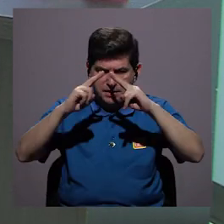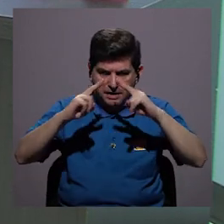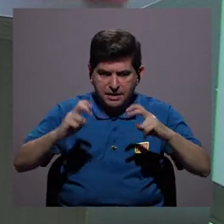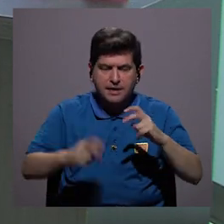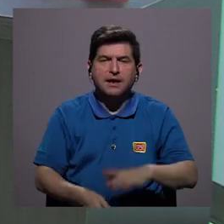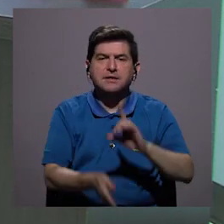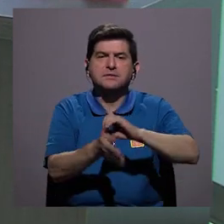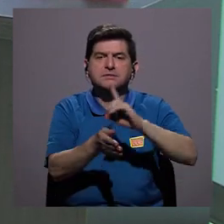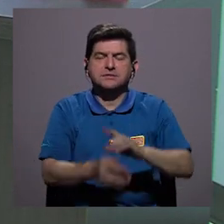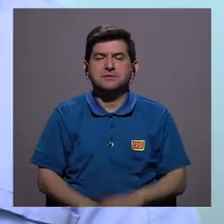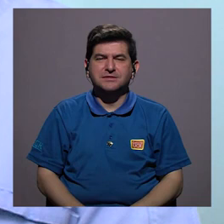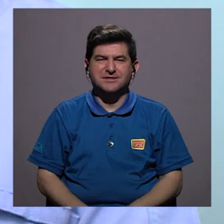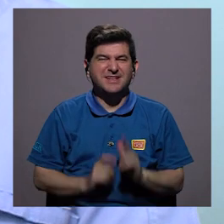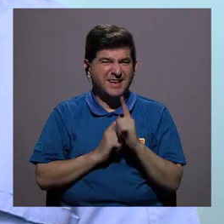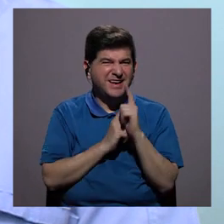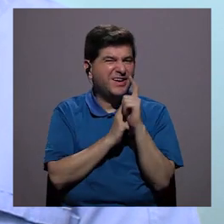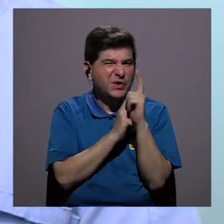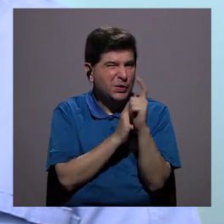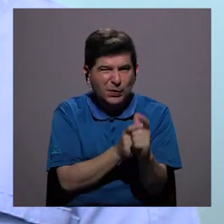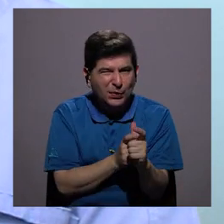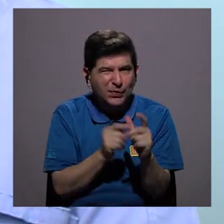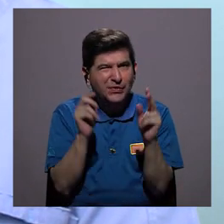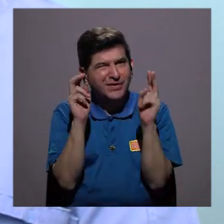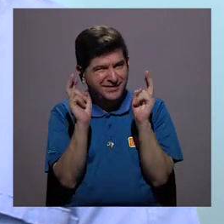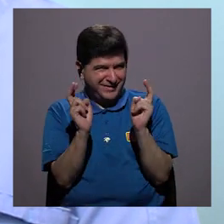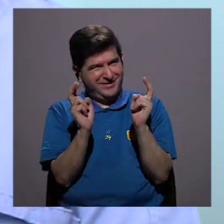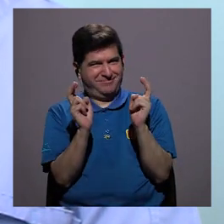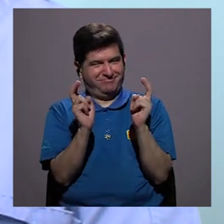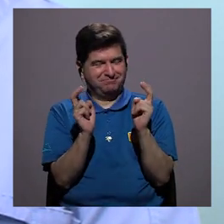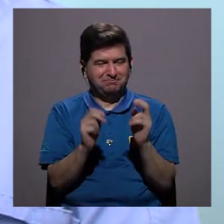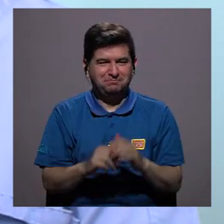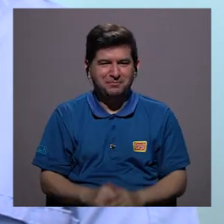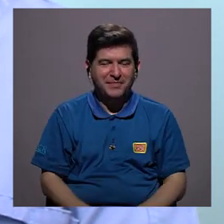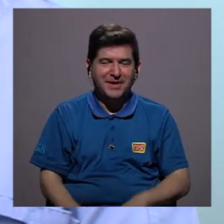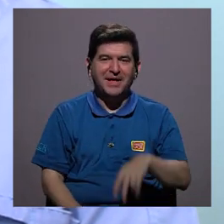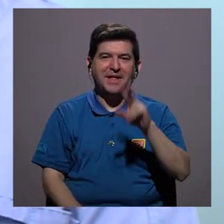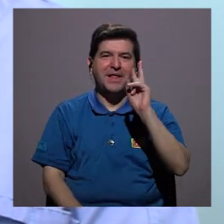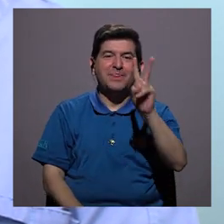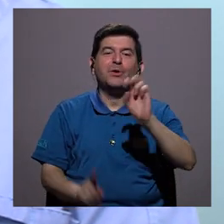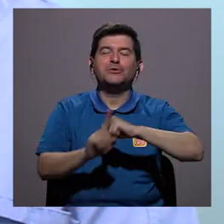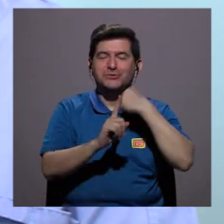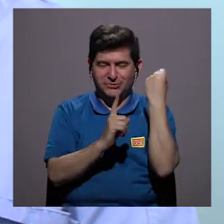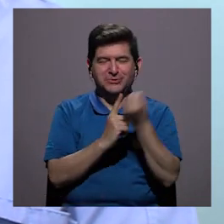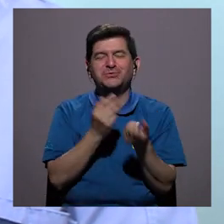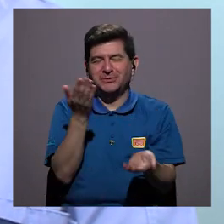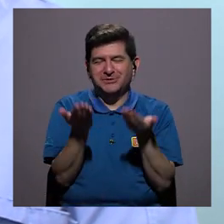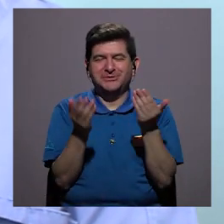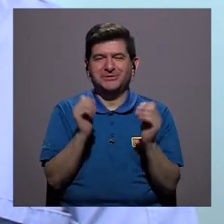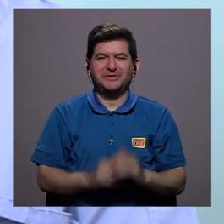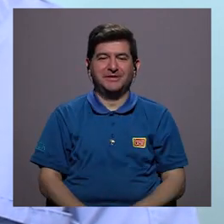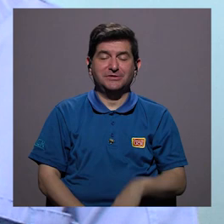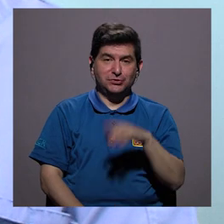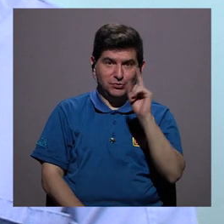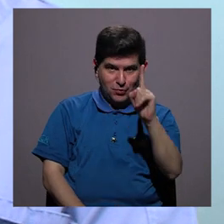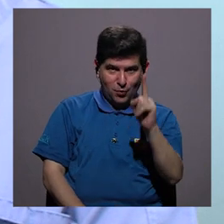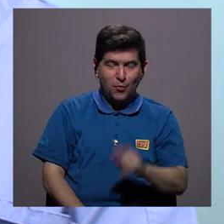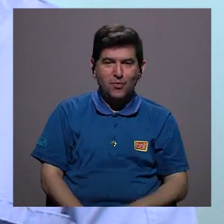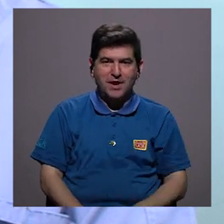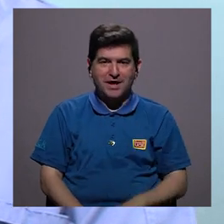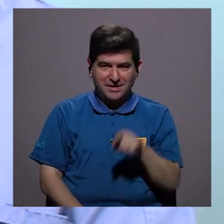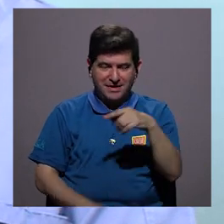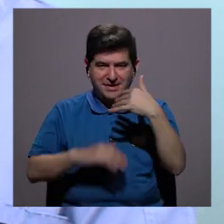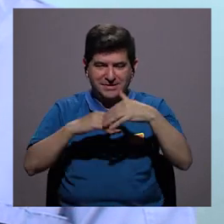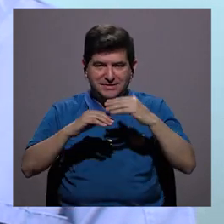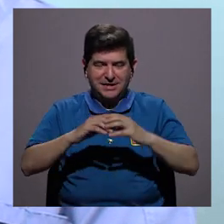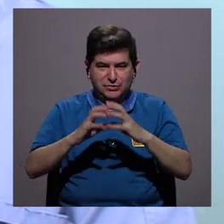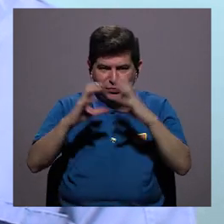por el médico? Salir corriendo se puede utilizar en dos circunstancias. Una, cuando una varice se